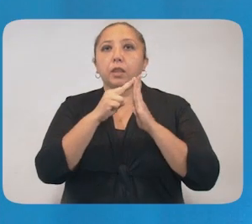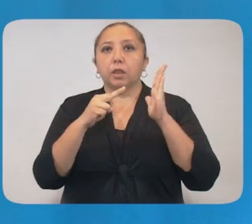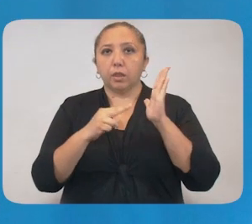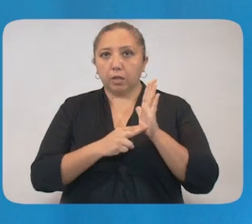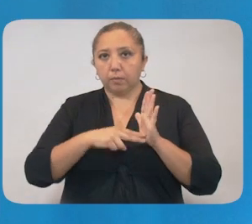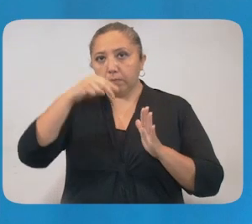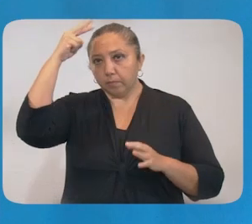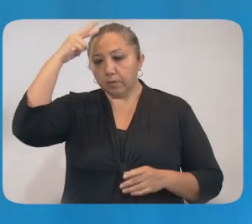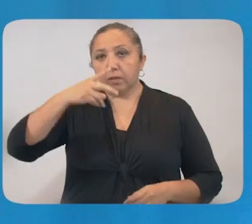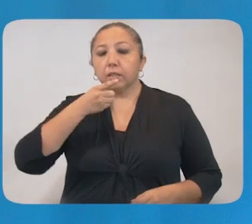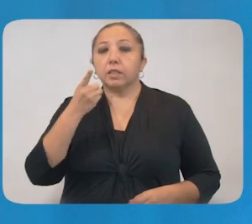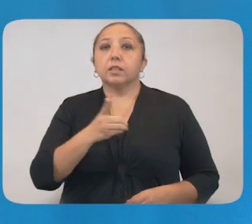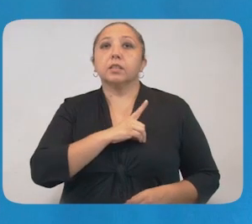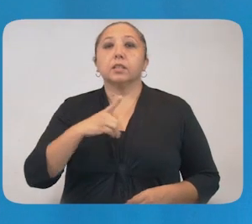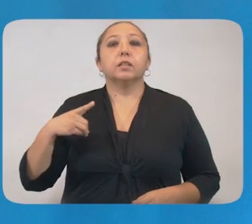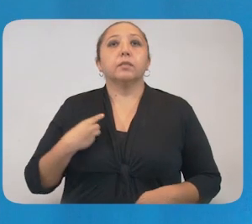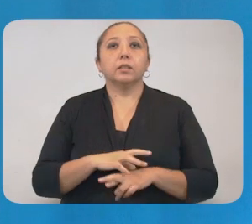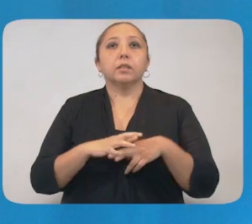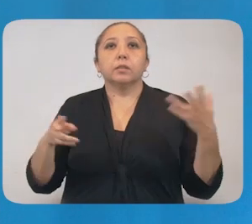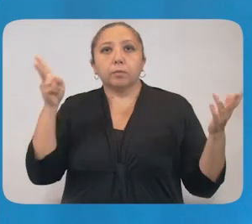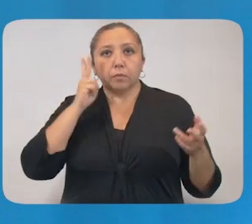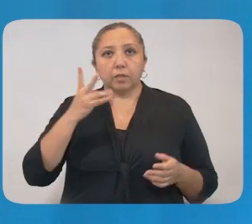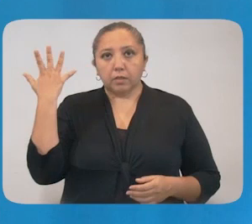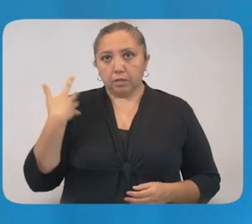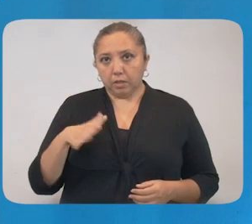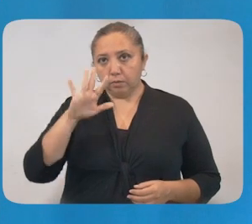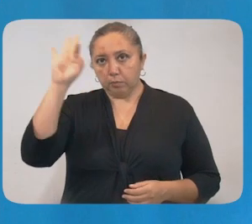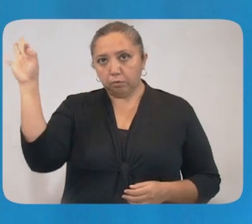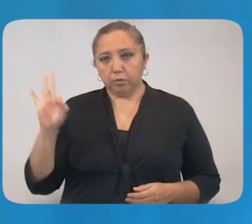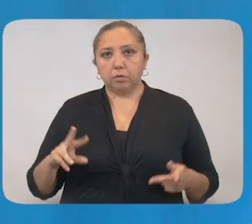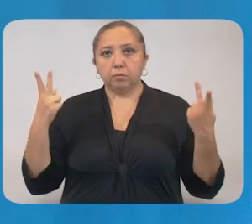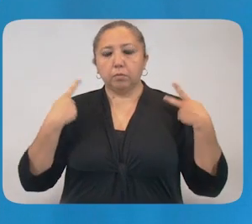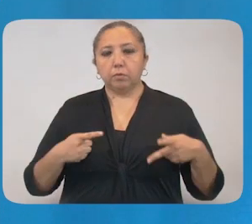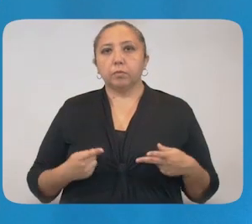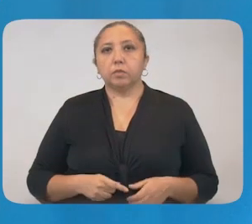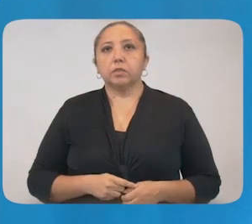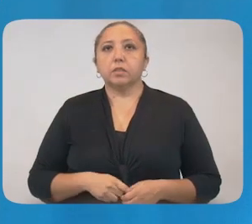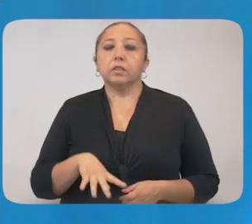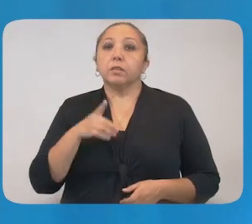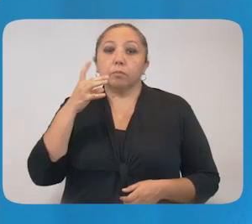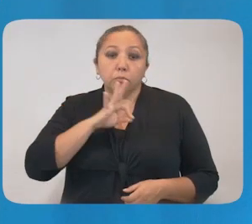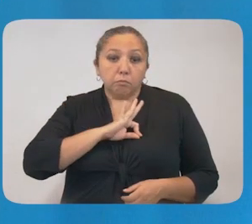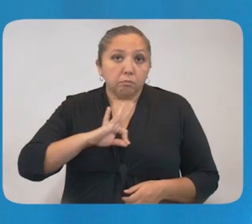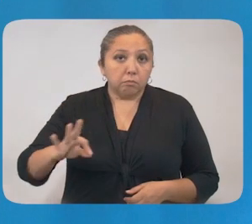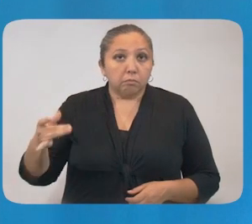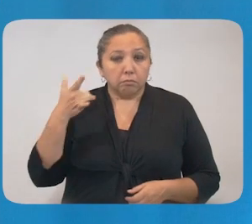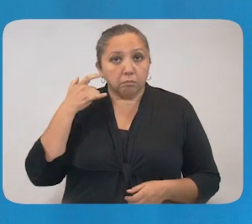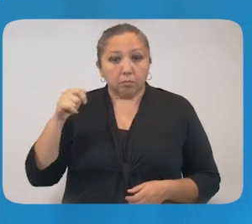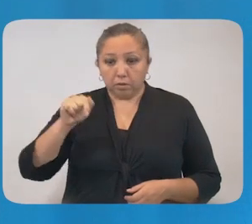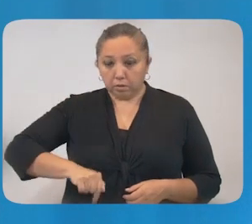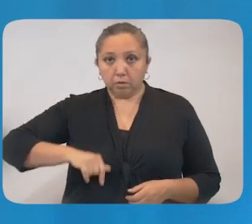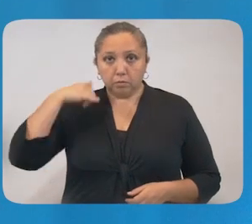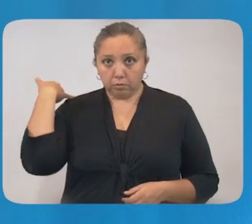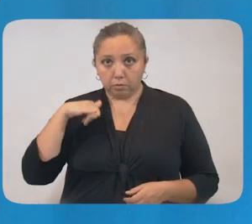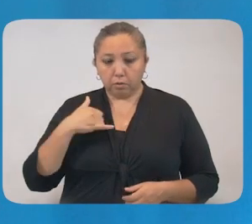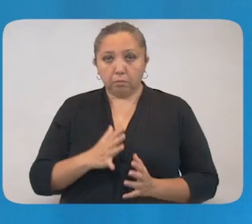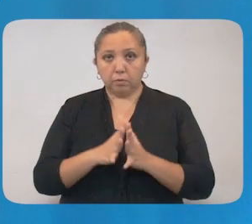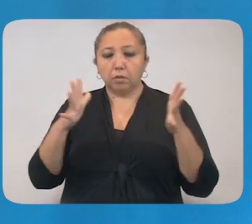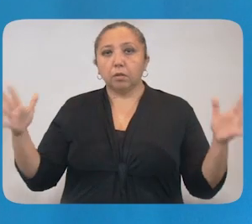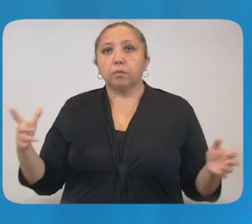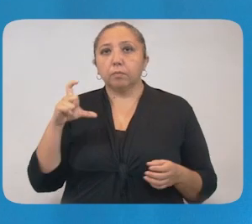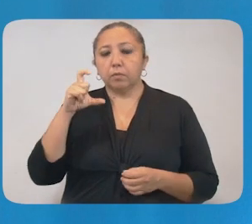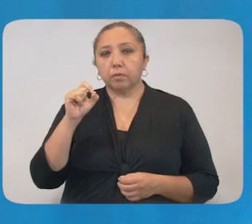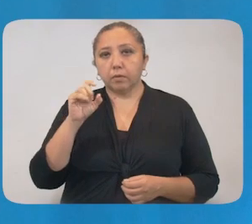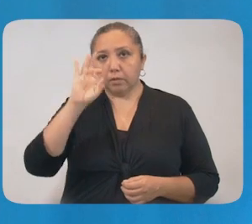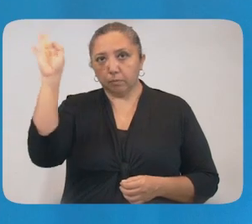de la federación marca que se deben realizar pruebas al 10 por ciento de los pacientes sintomáticos sospechosos y en yucatán cada ese